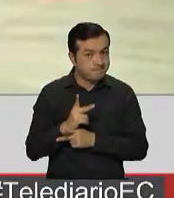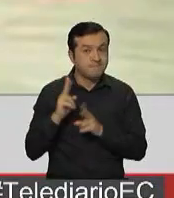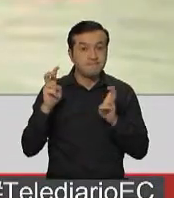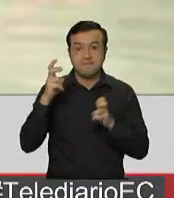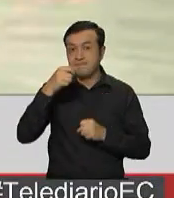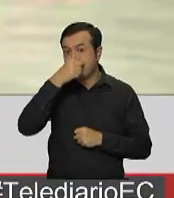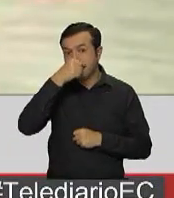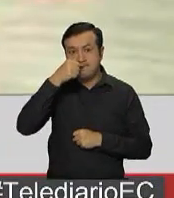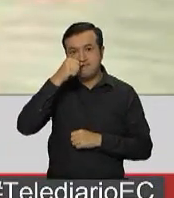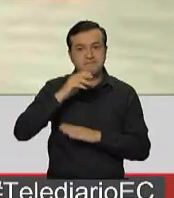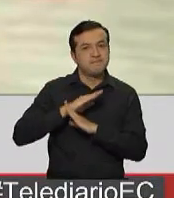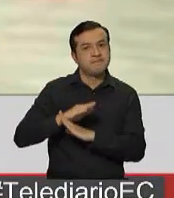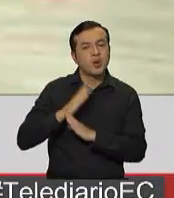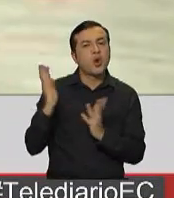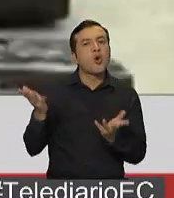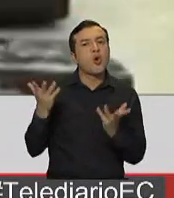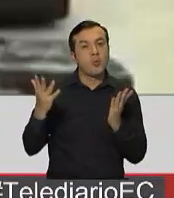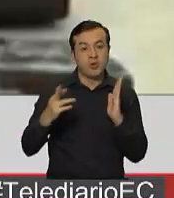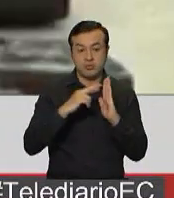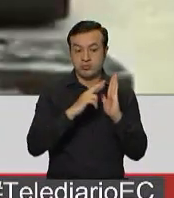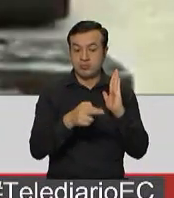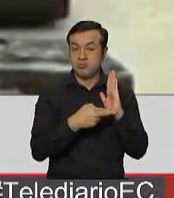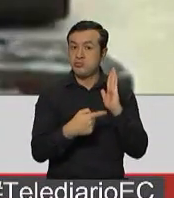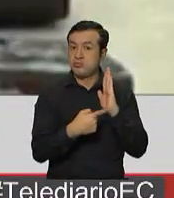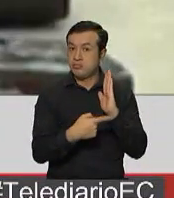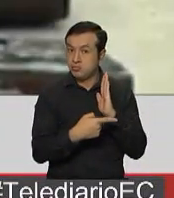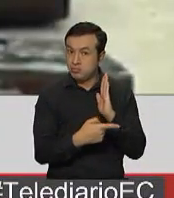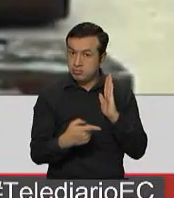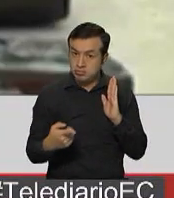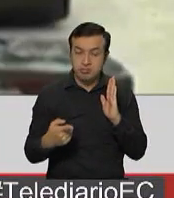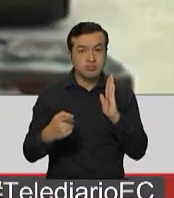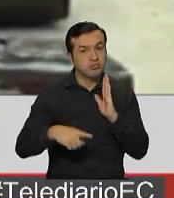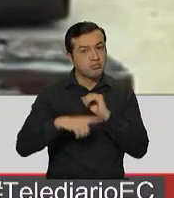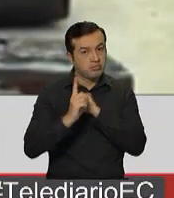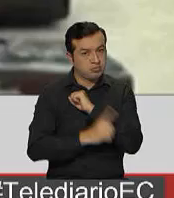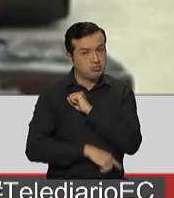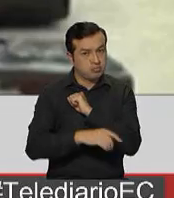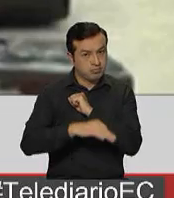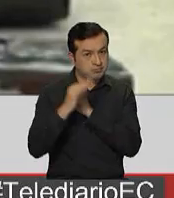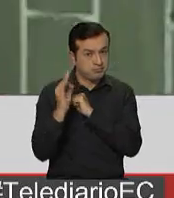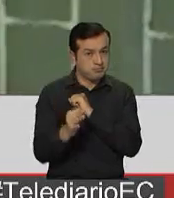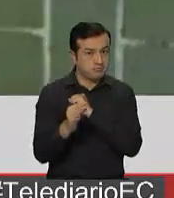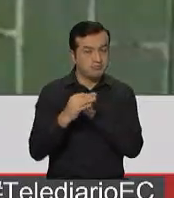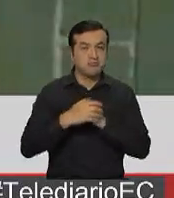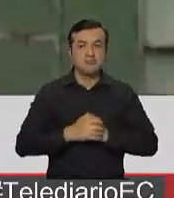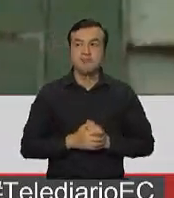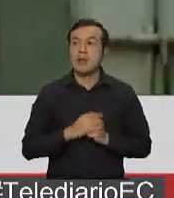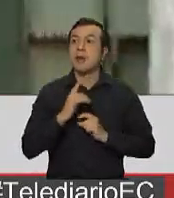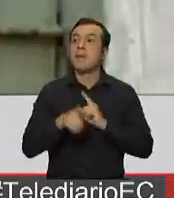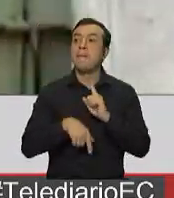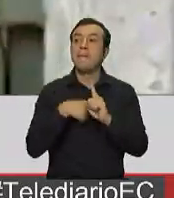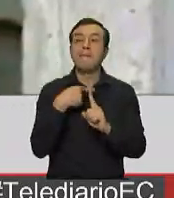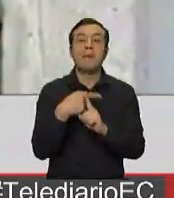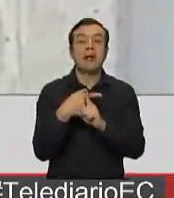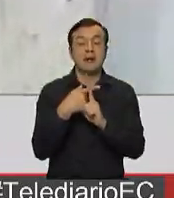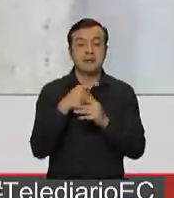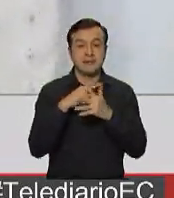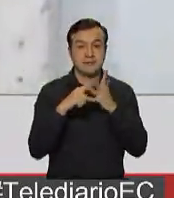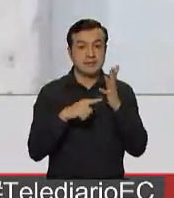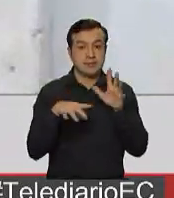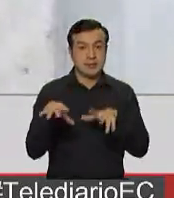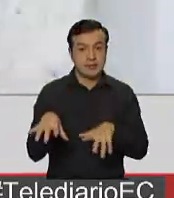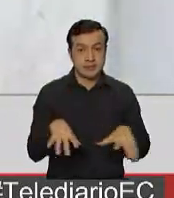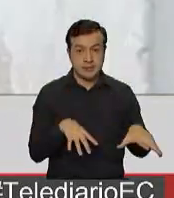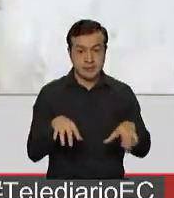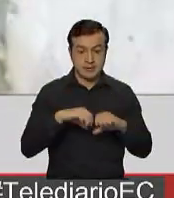las drogas a través de reglas para el combate y prevención de este problema de salud pública. Adicionalmente, entre otras actividades